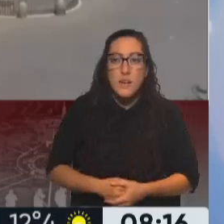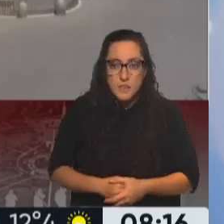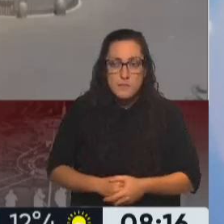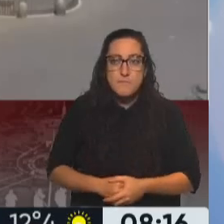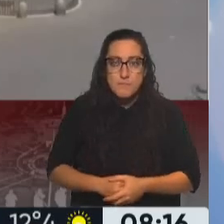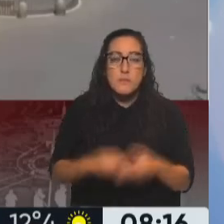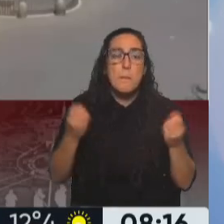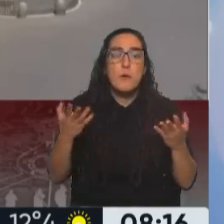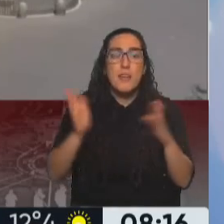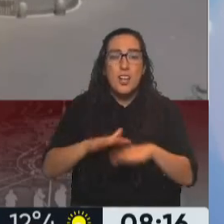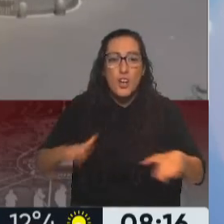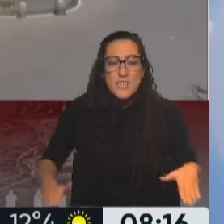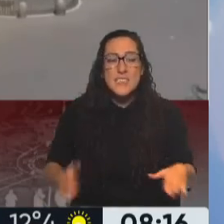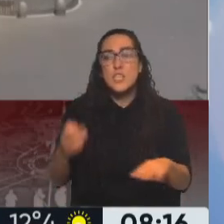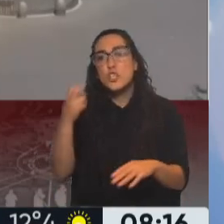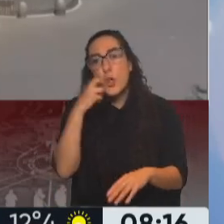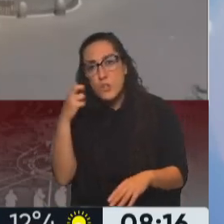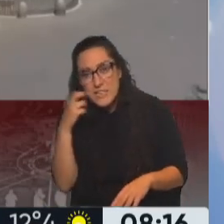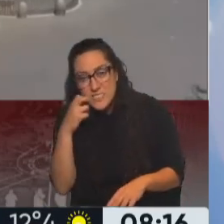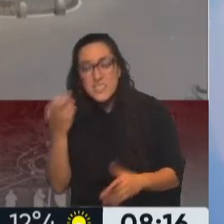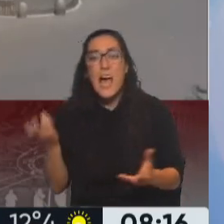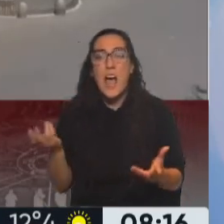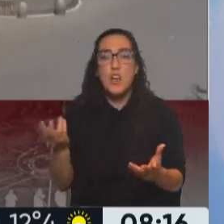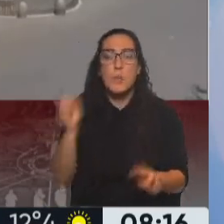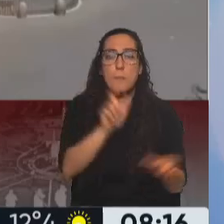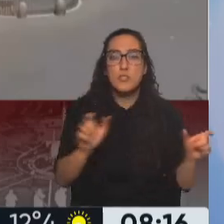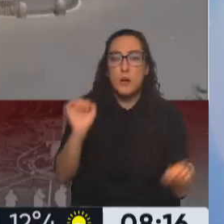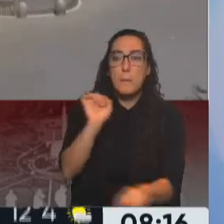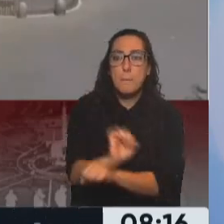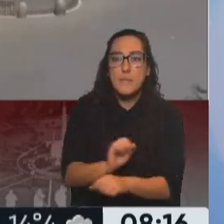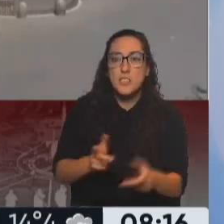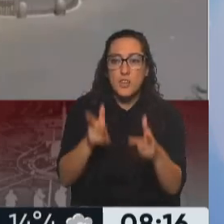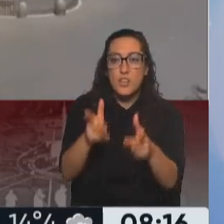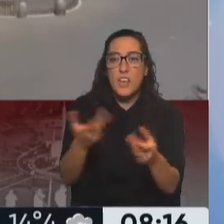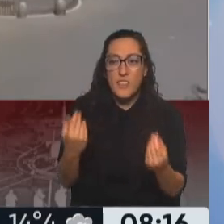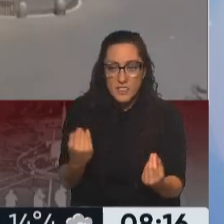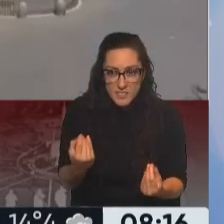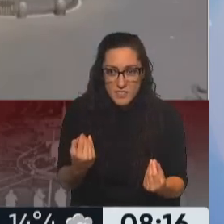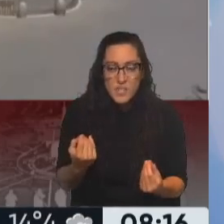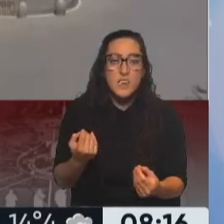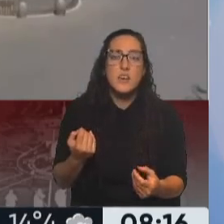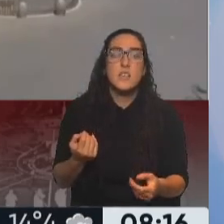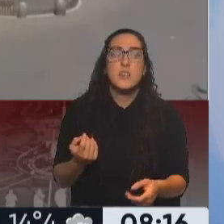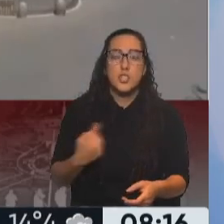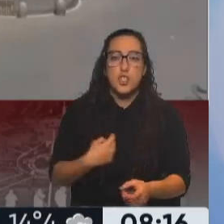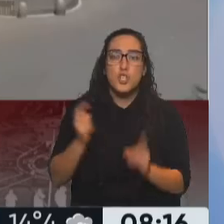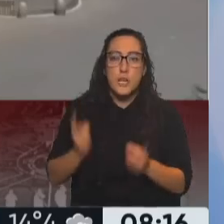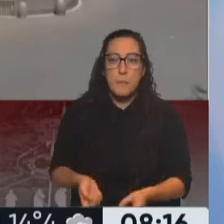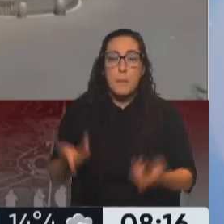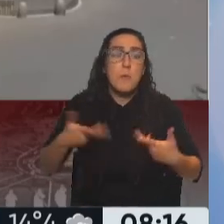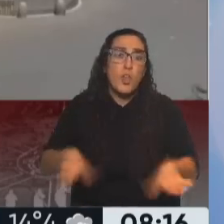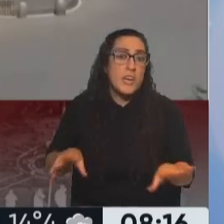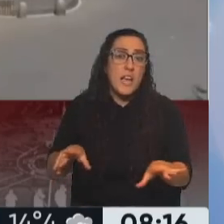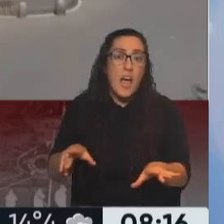las criaturas, por los ancianos, a los presos que les decía cuando iba a las cárceles, yo también podría estar acá